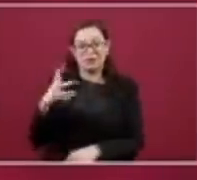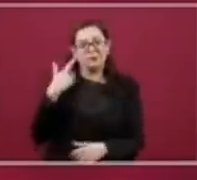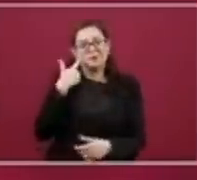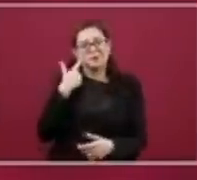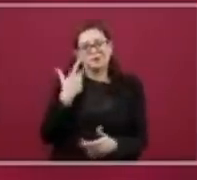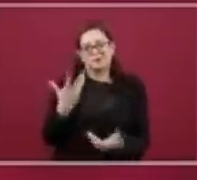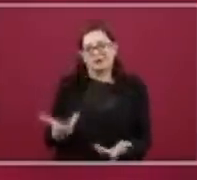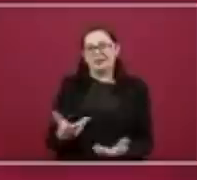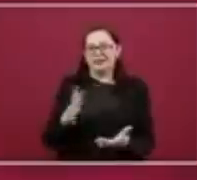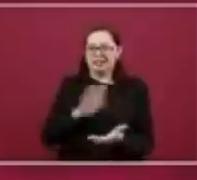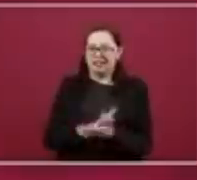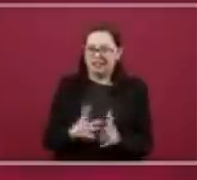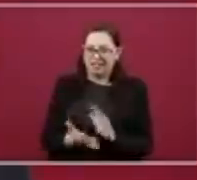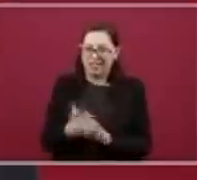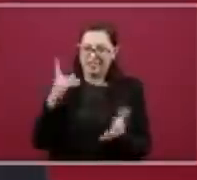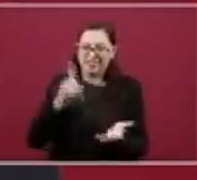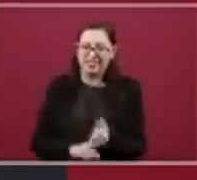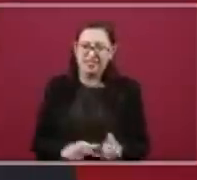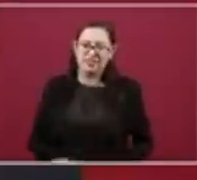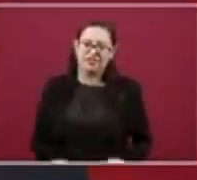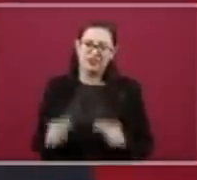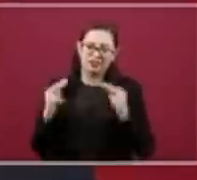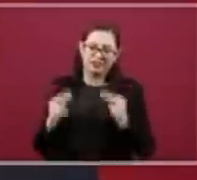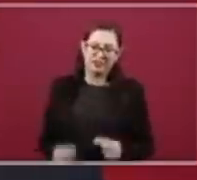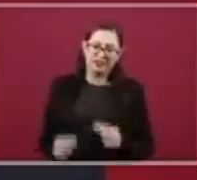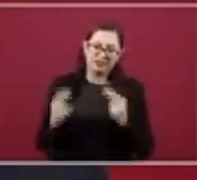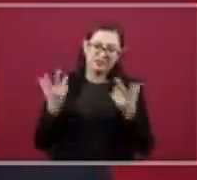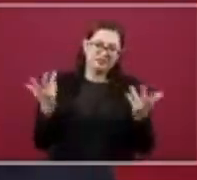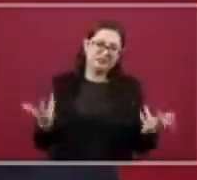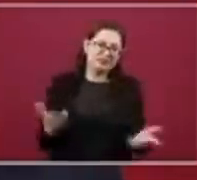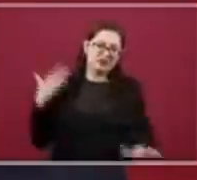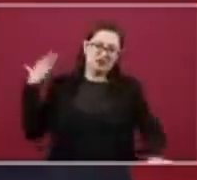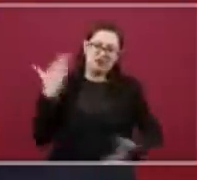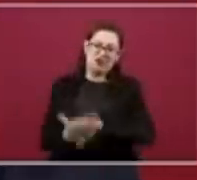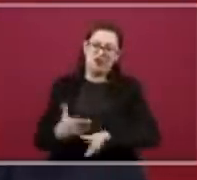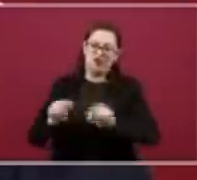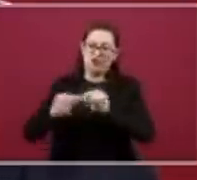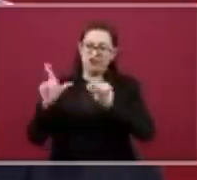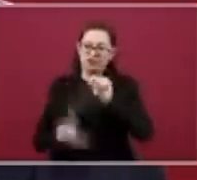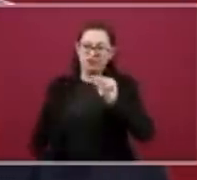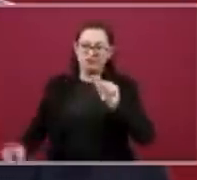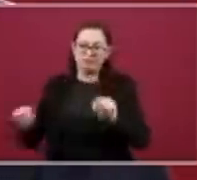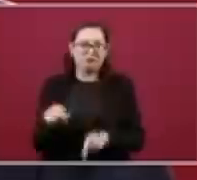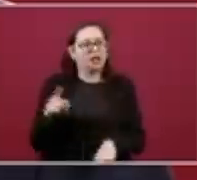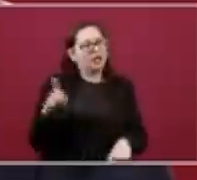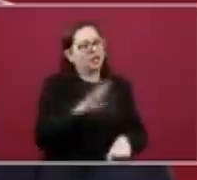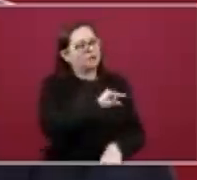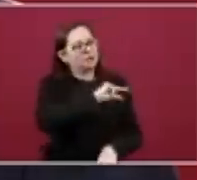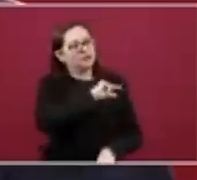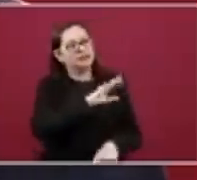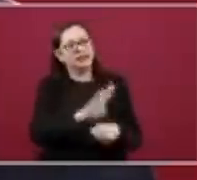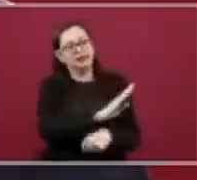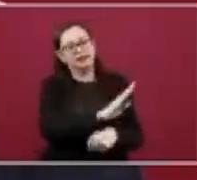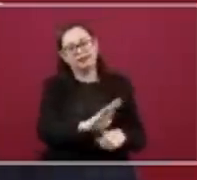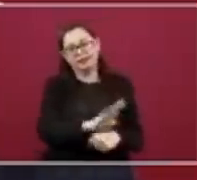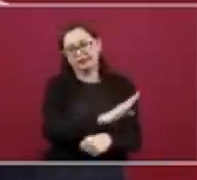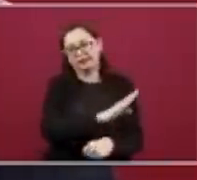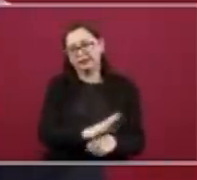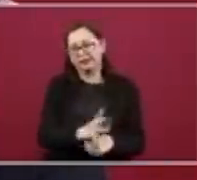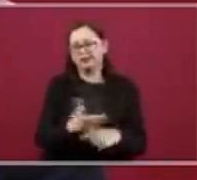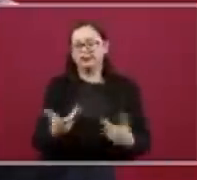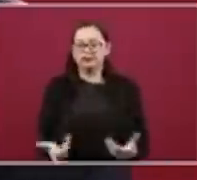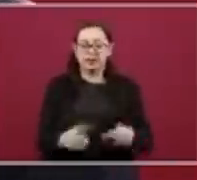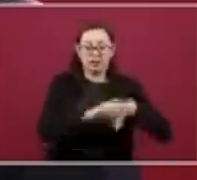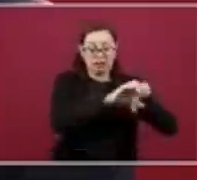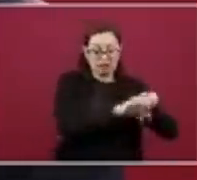los negocios, ¿no?, tan malos para la nación y tan buenos para los particulares. El